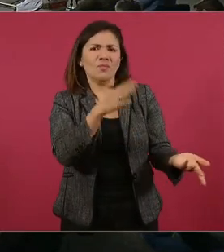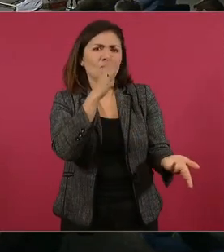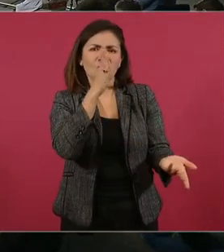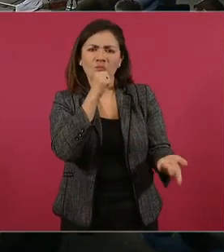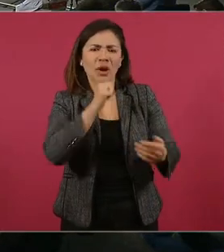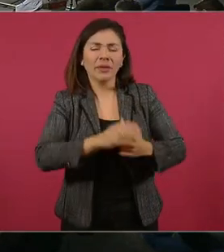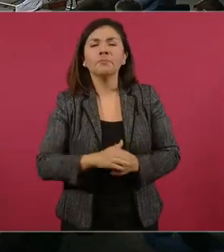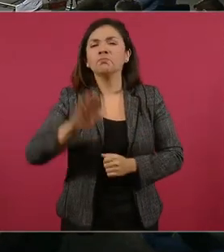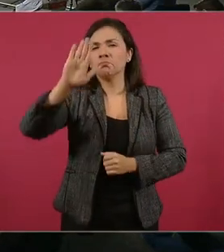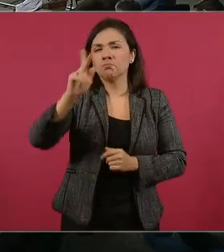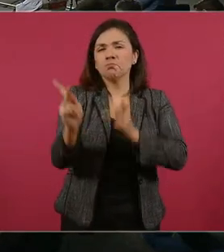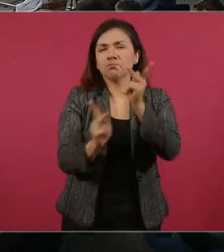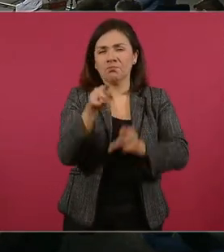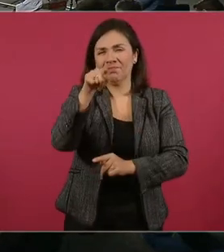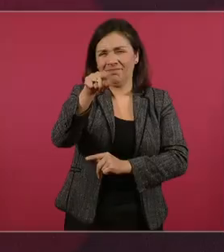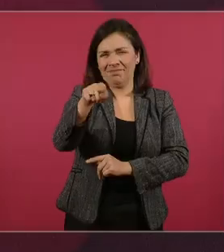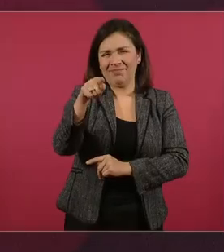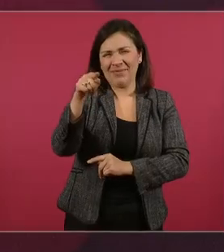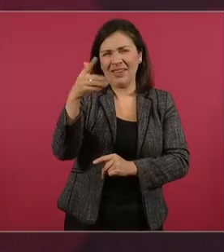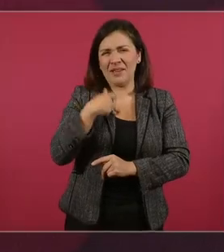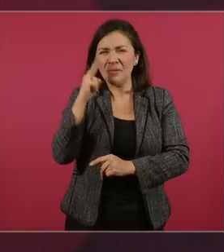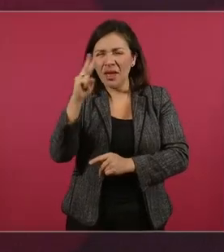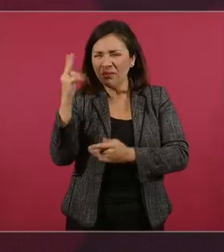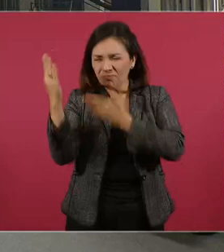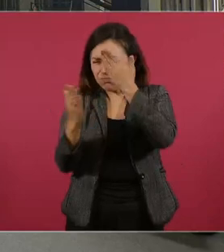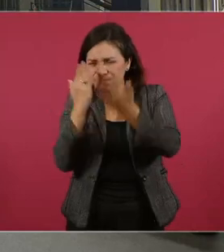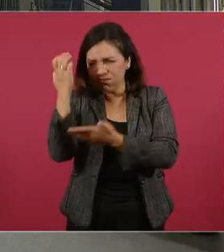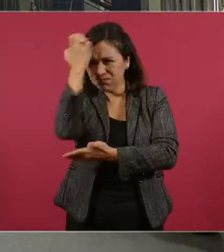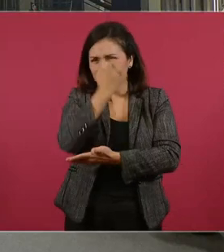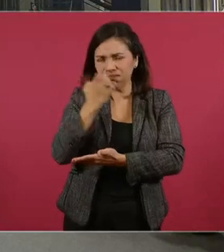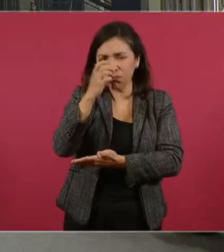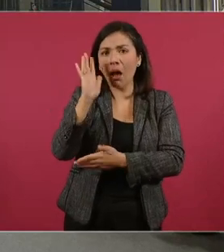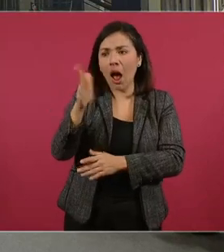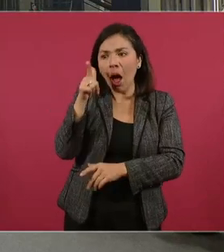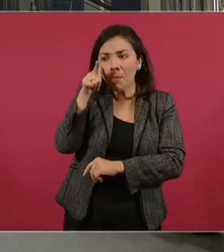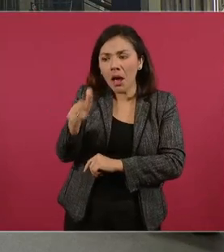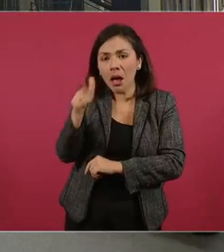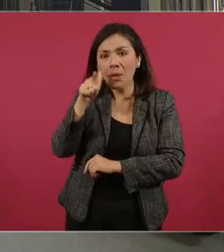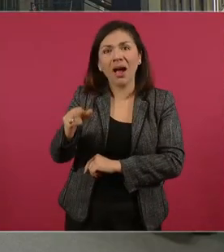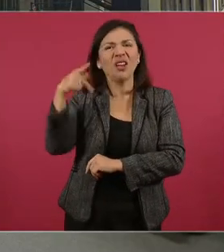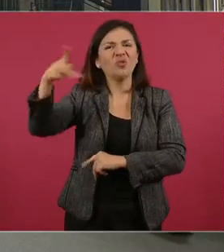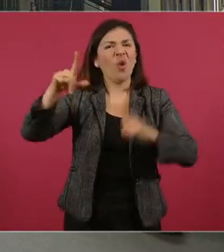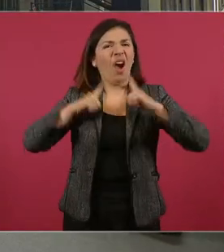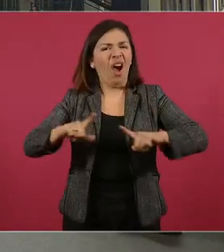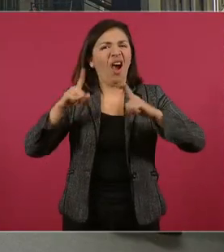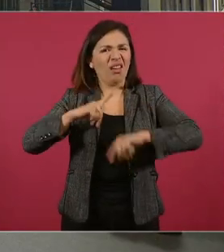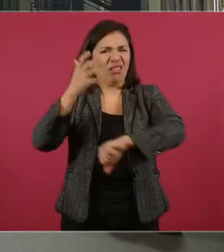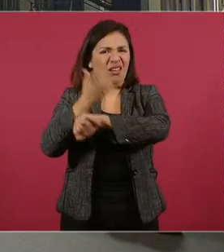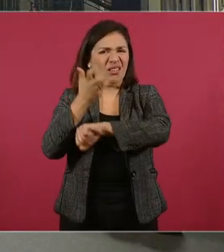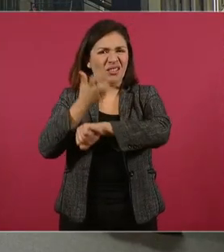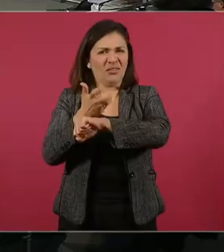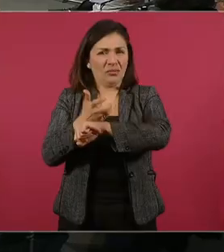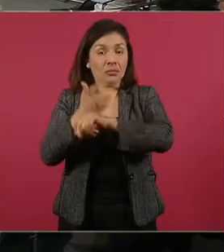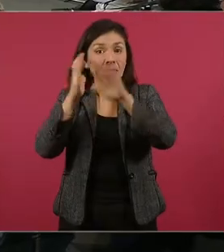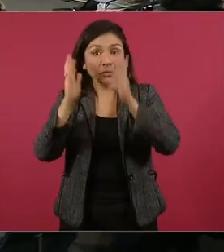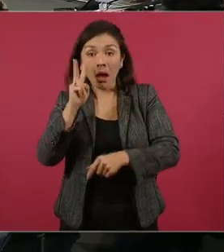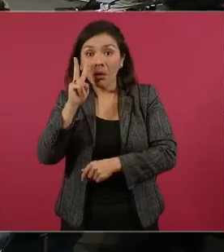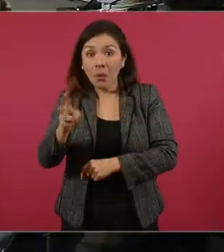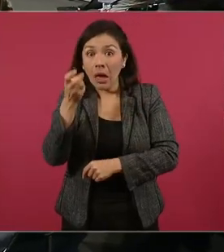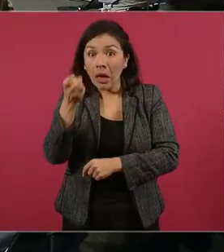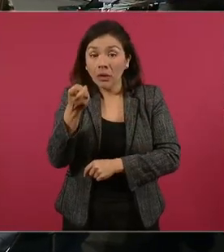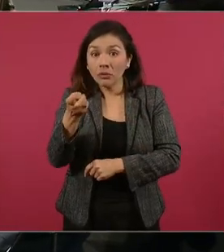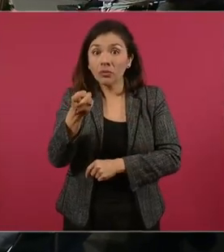En este análisis que hicieron también tuvieron el hallazgo de lo que hacían los agentes estadounidenses, es decir, si esto también fue motivo